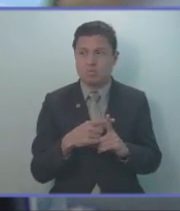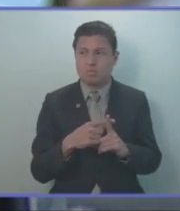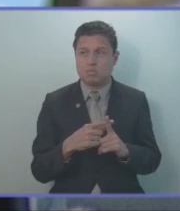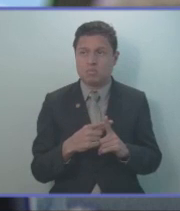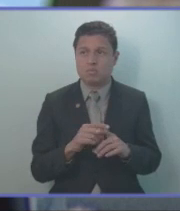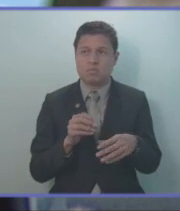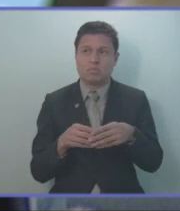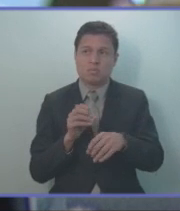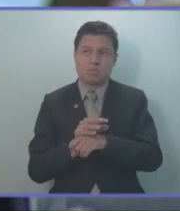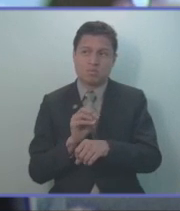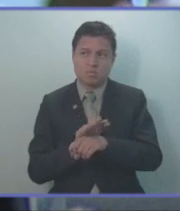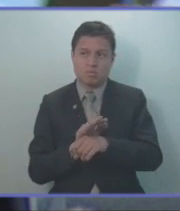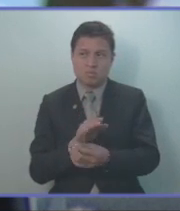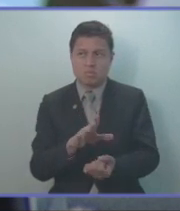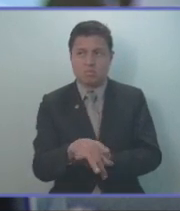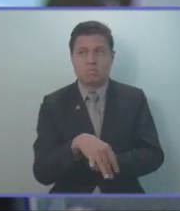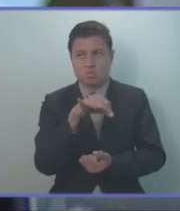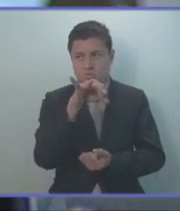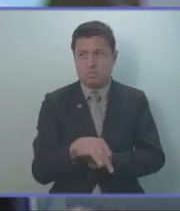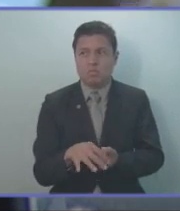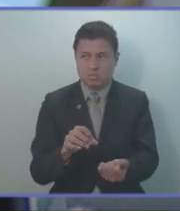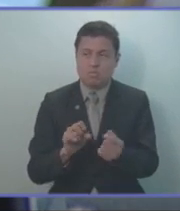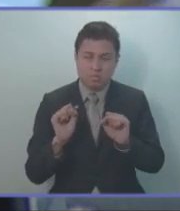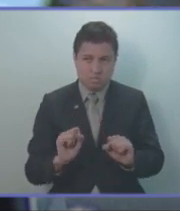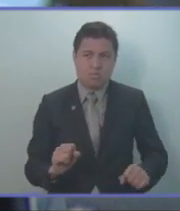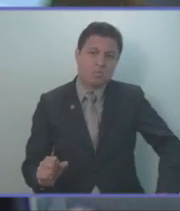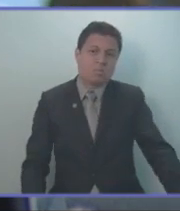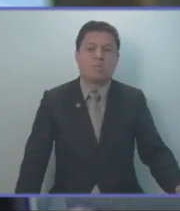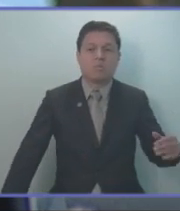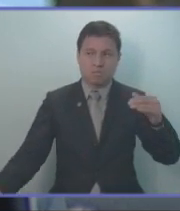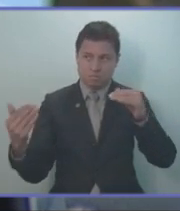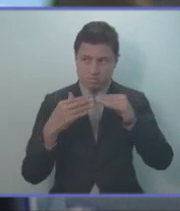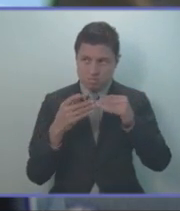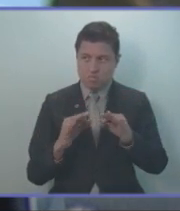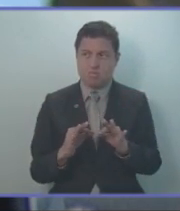desfavorables, recomendables o de archivo, pudiendo ser también naturaleza parcial.